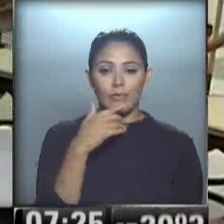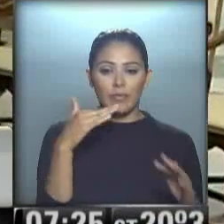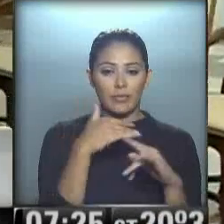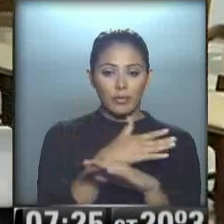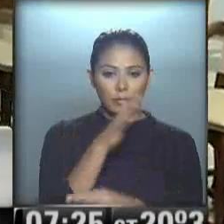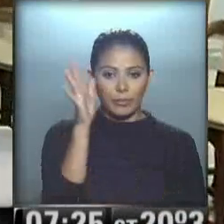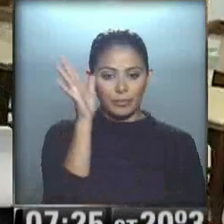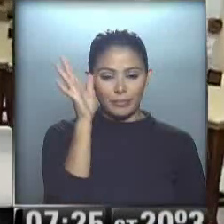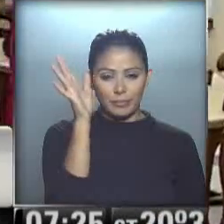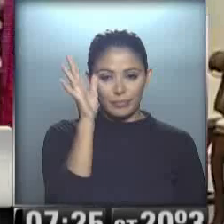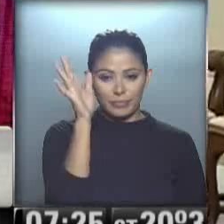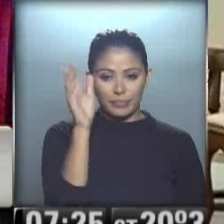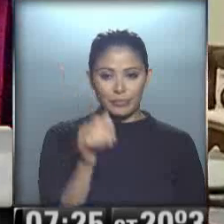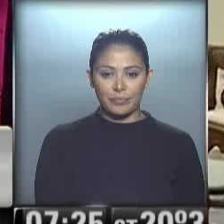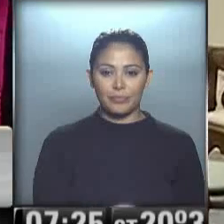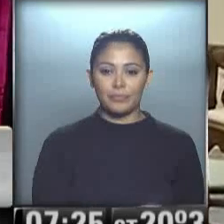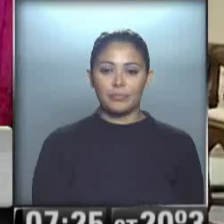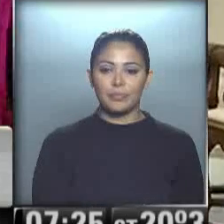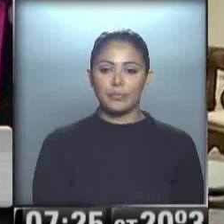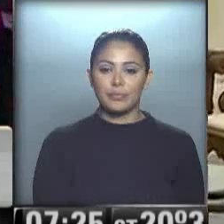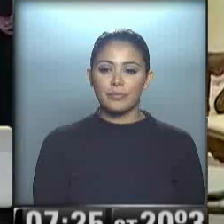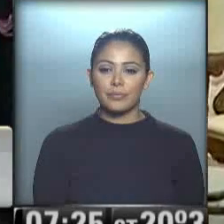cons una